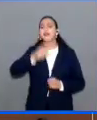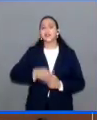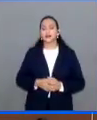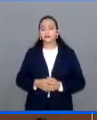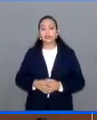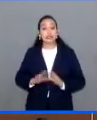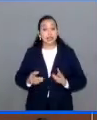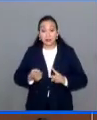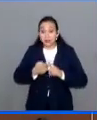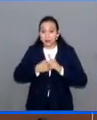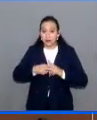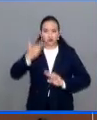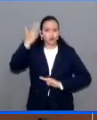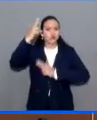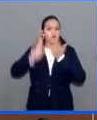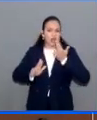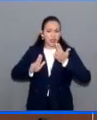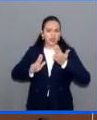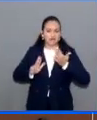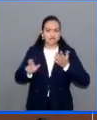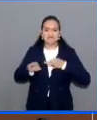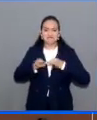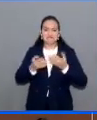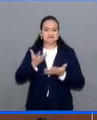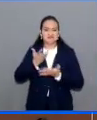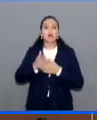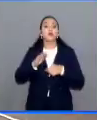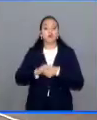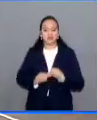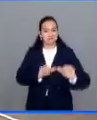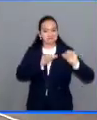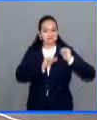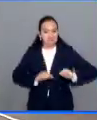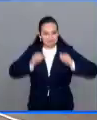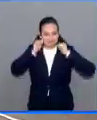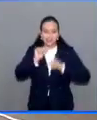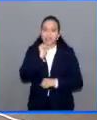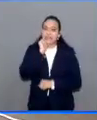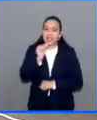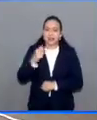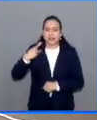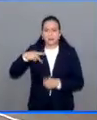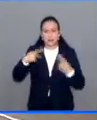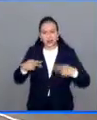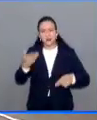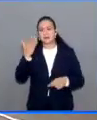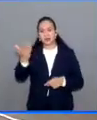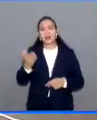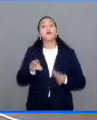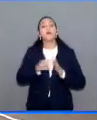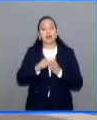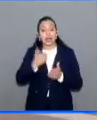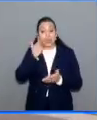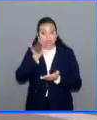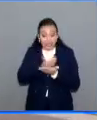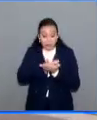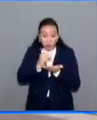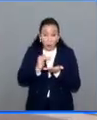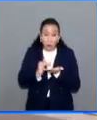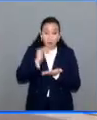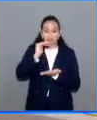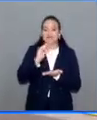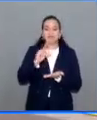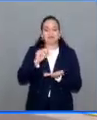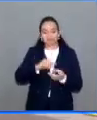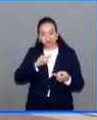de labores, ya que las autoridades no han atendido sus demandas, entre ellas el incremento salarial y el derecho a